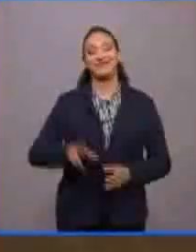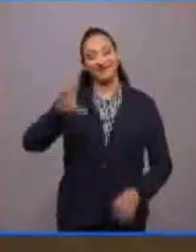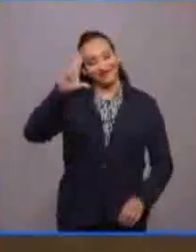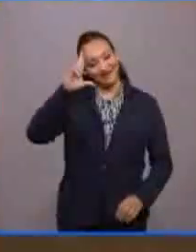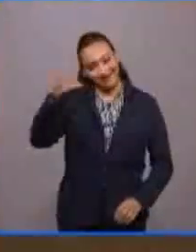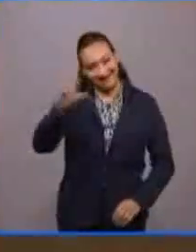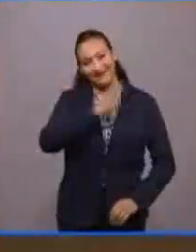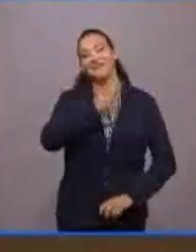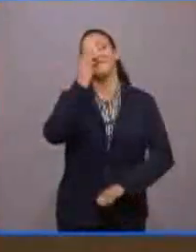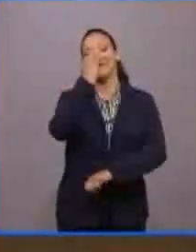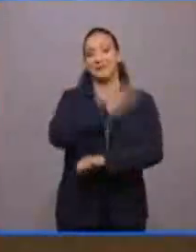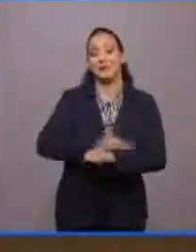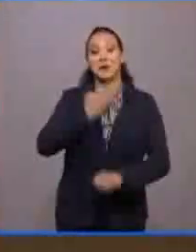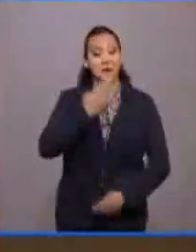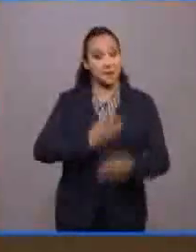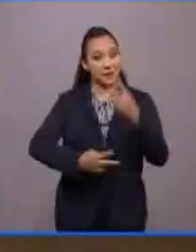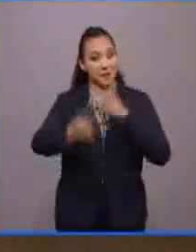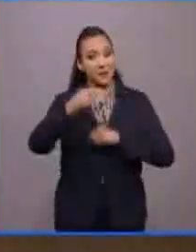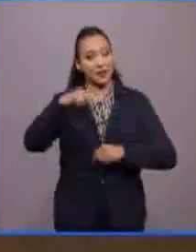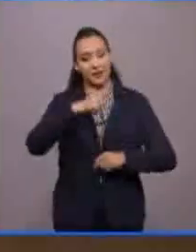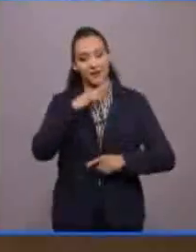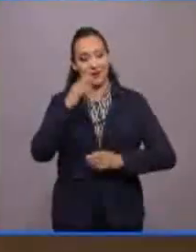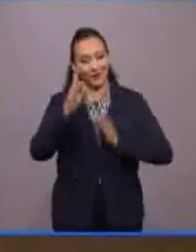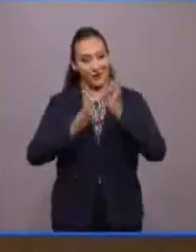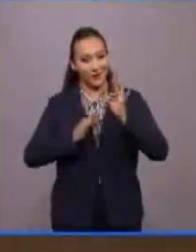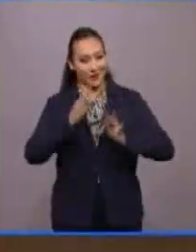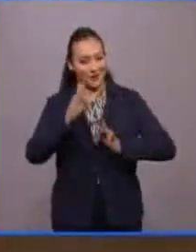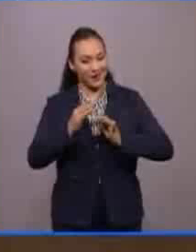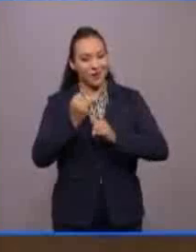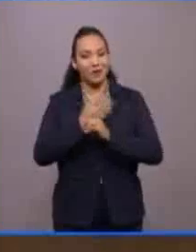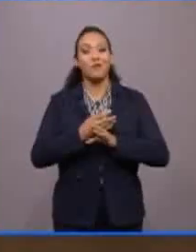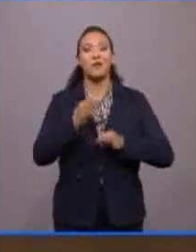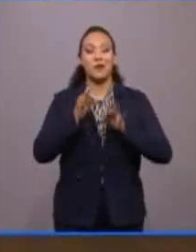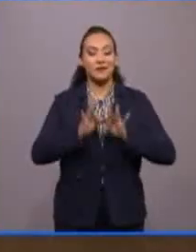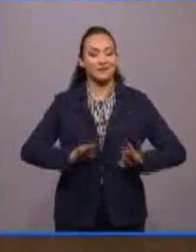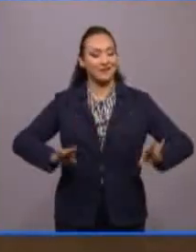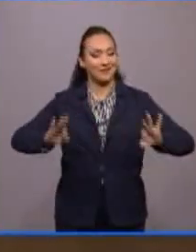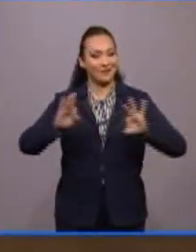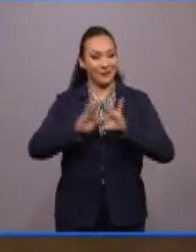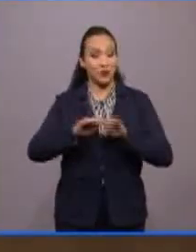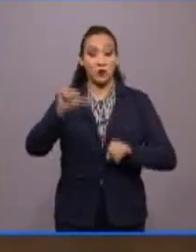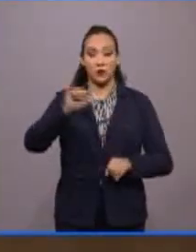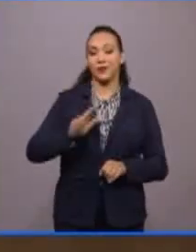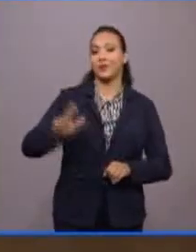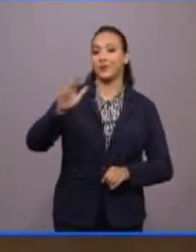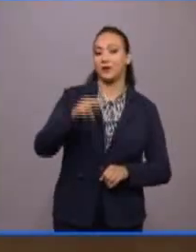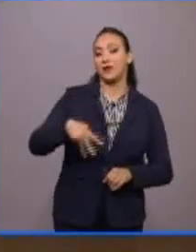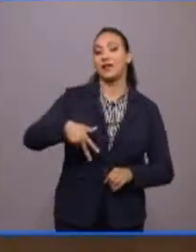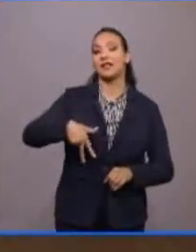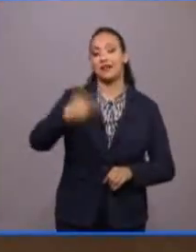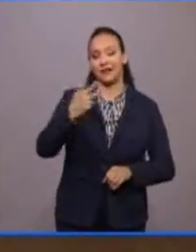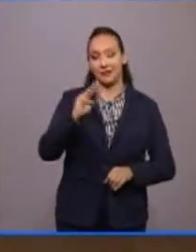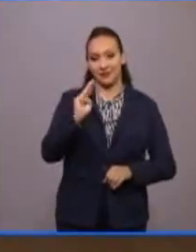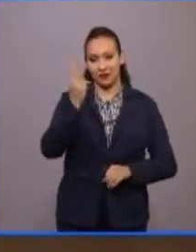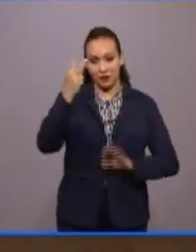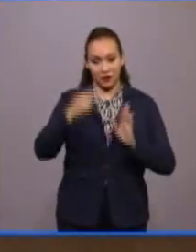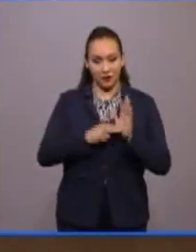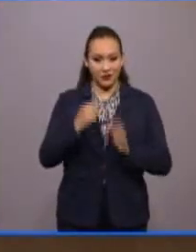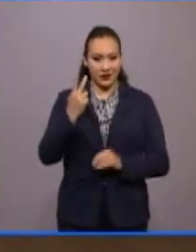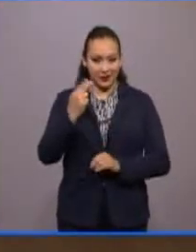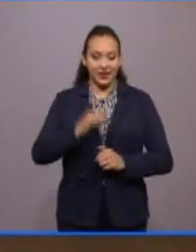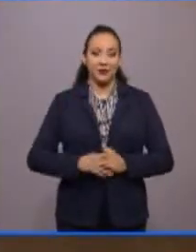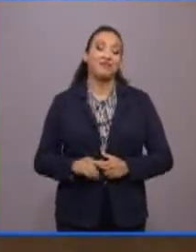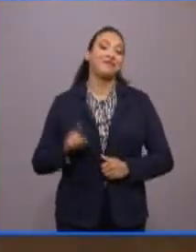Hola, ¿qué tal? Muy buenas tardes. Les damos la más cordial bienvenida a este espacio de noticias corto e informativo, hoy que es martes 13 de mayo de